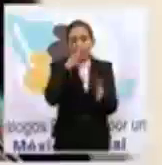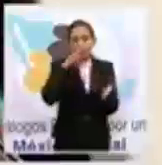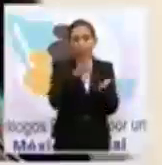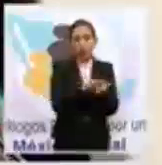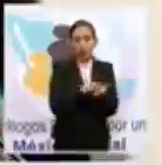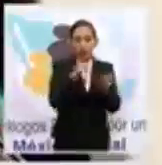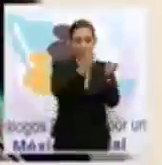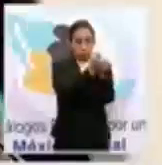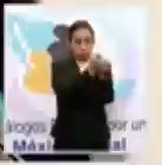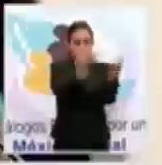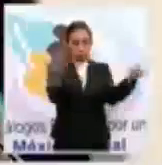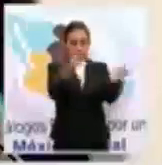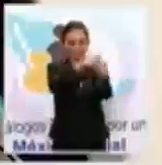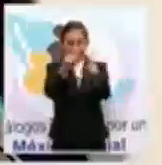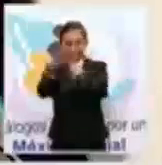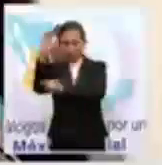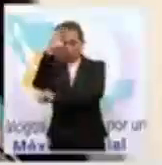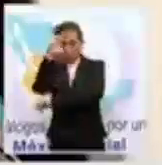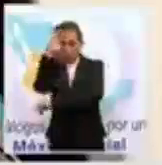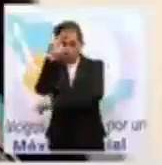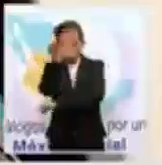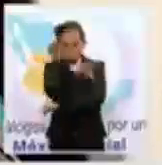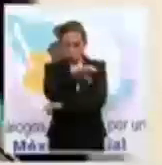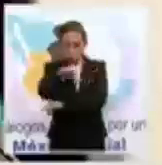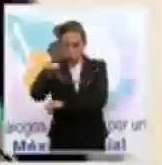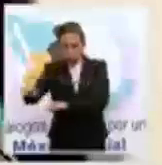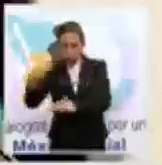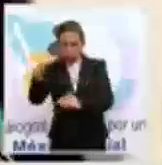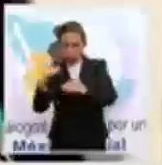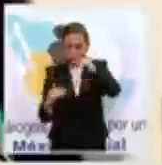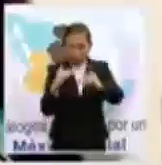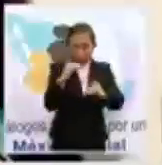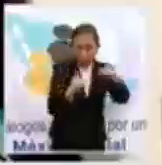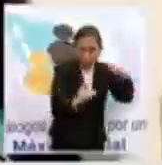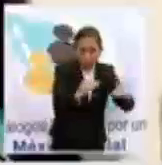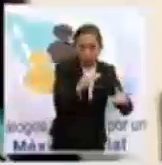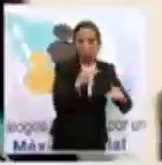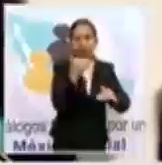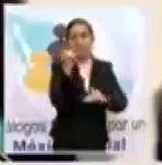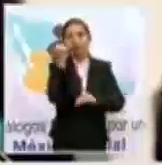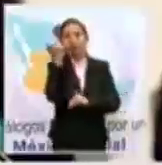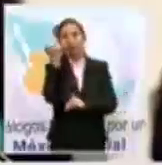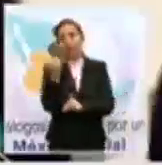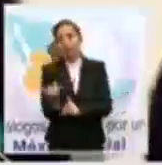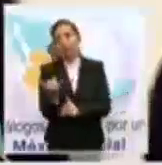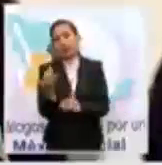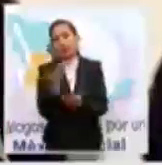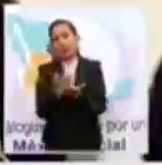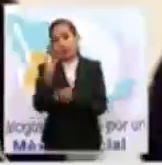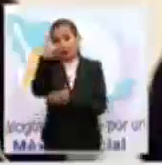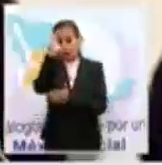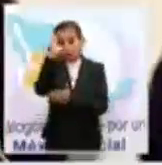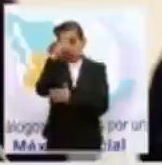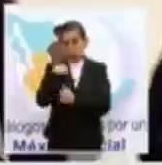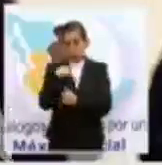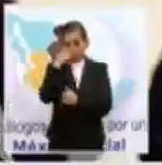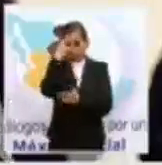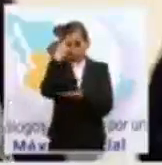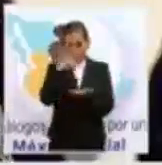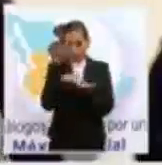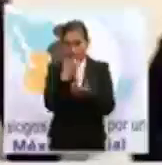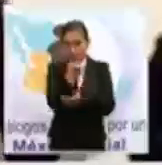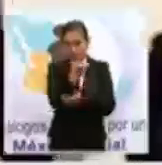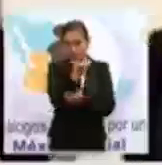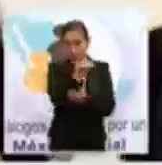de diversidad cultural, desigualdad y la parte cultural, que yo creo que es